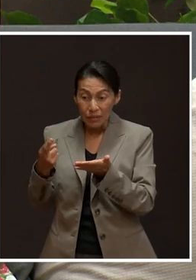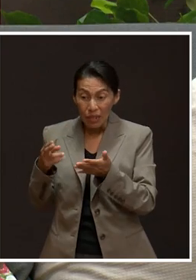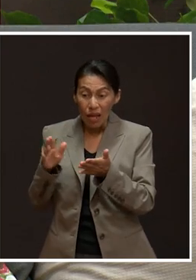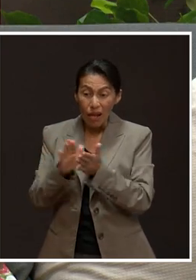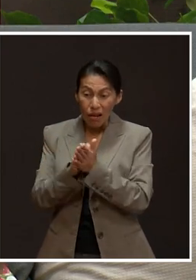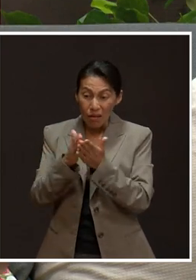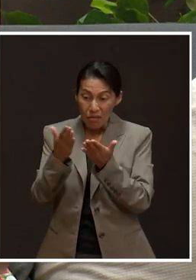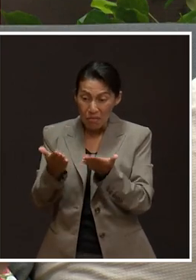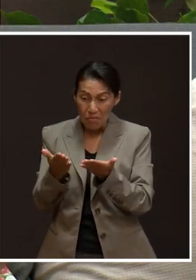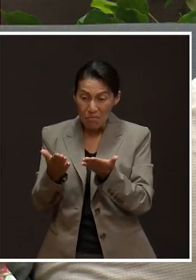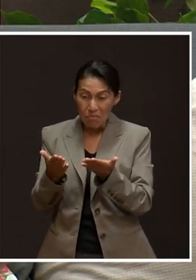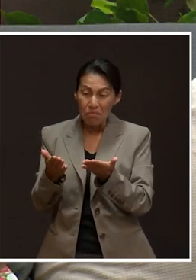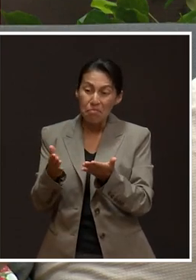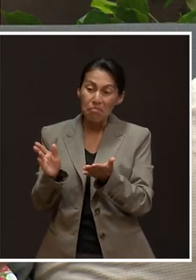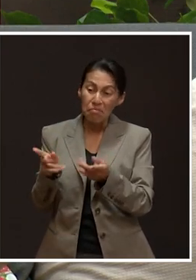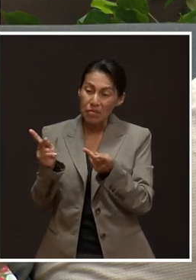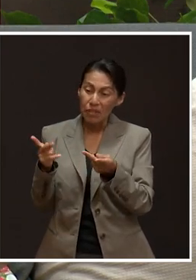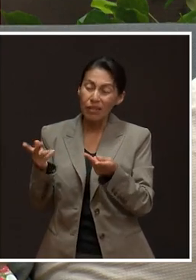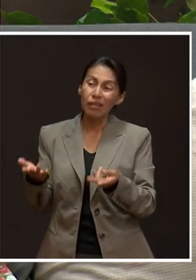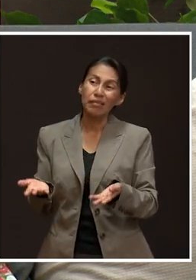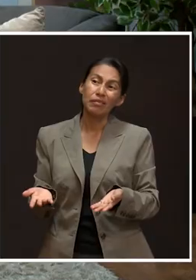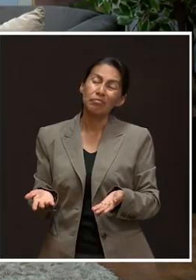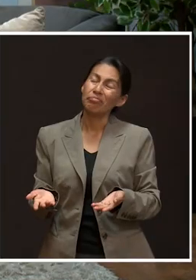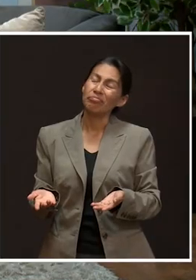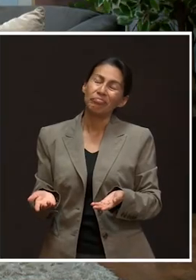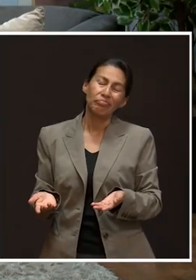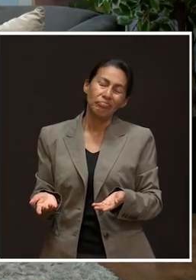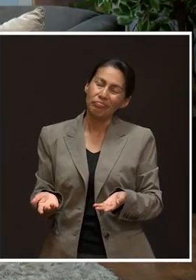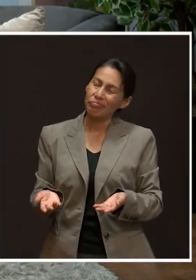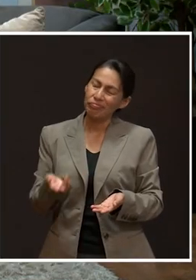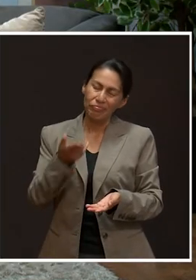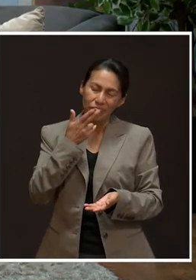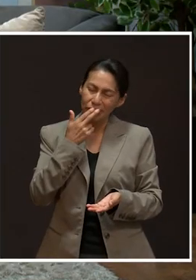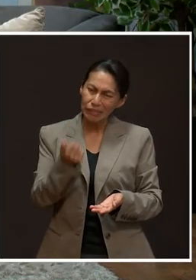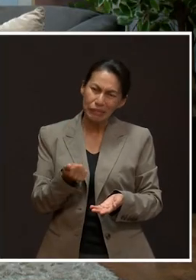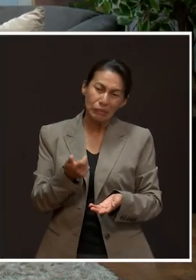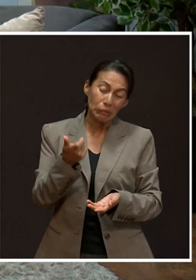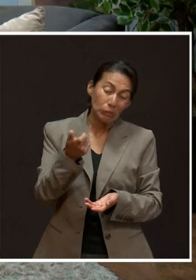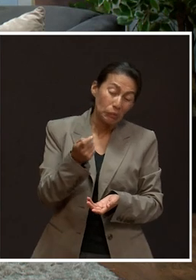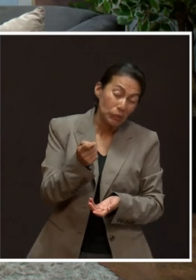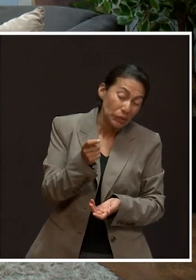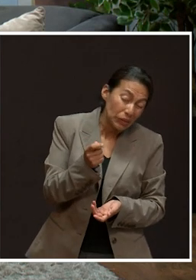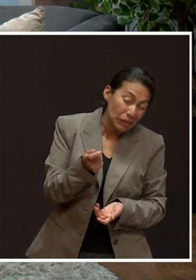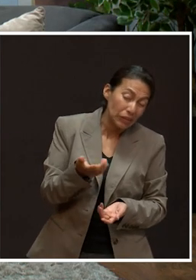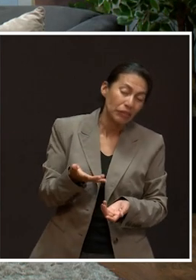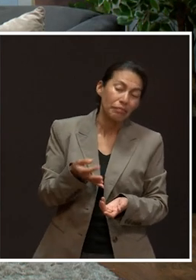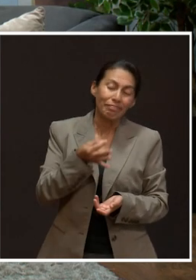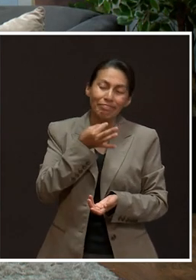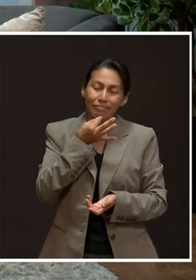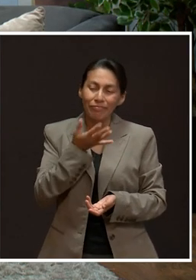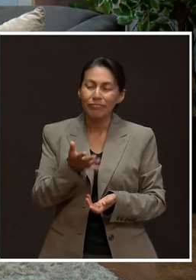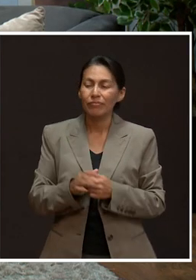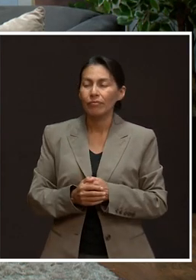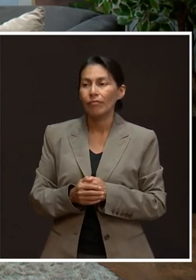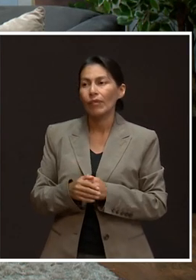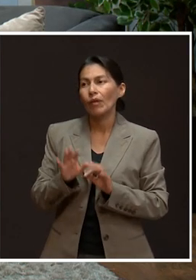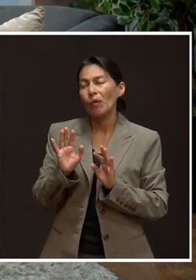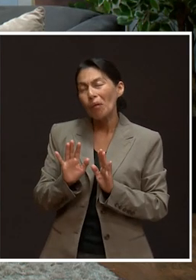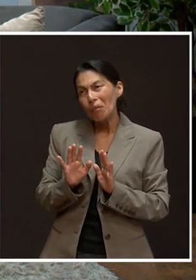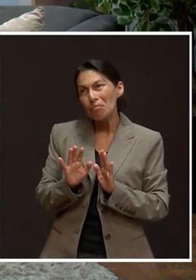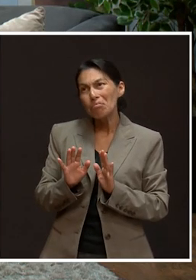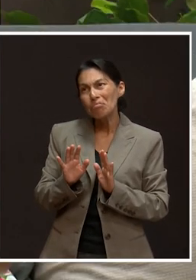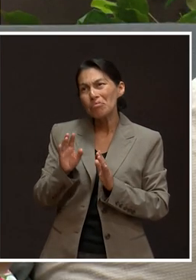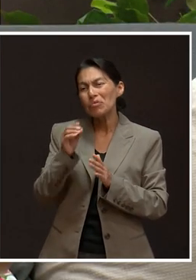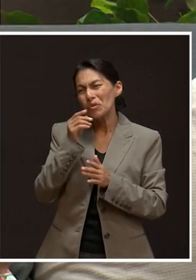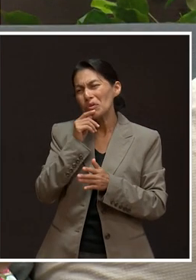dije, no, pues. Con tres revistas no sobrevives. y yo dije, ay, no, pero todavía me queda el día, todavía me queda el día.